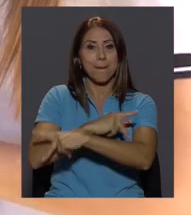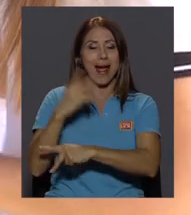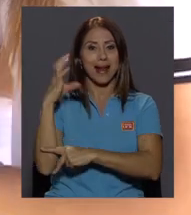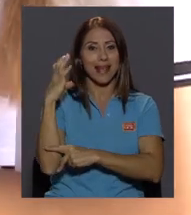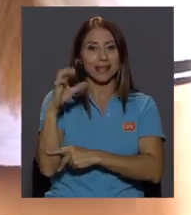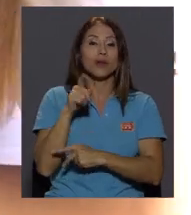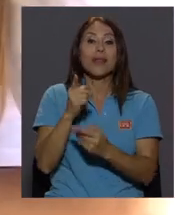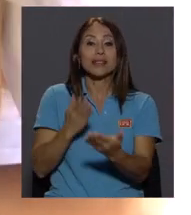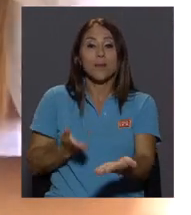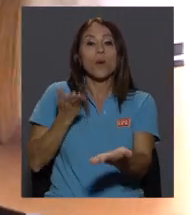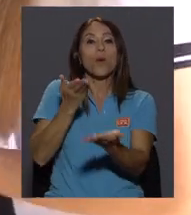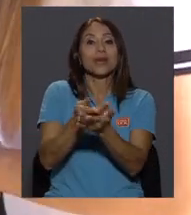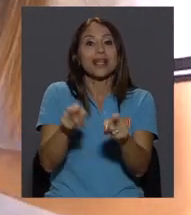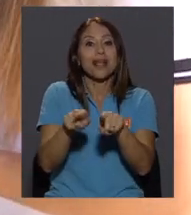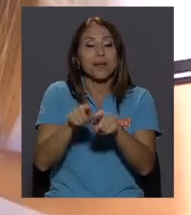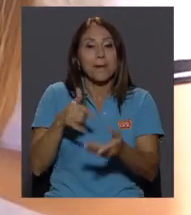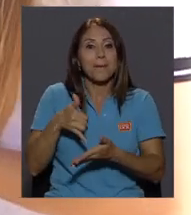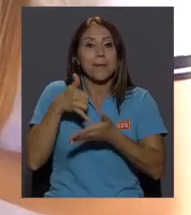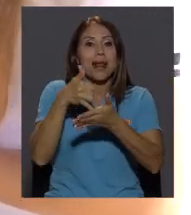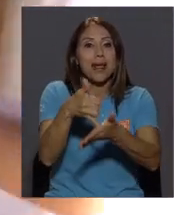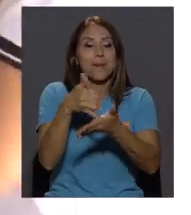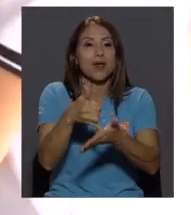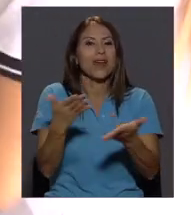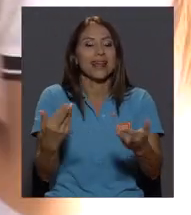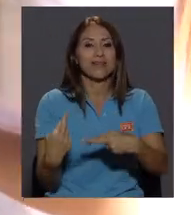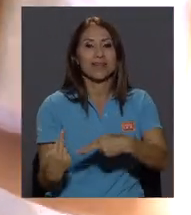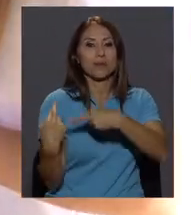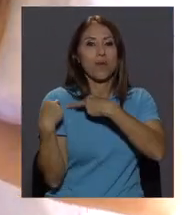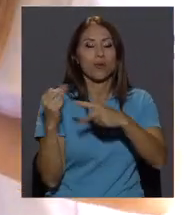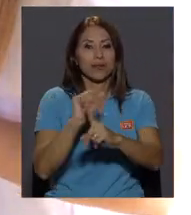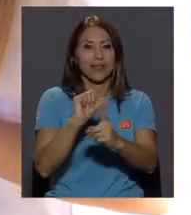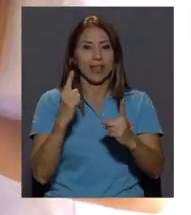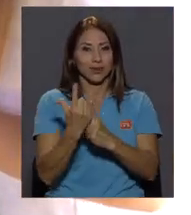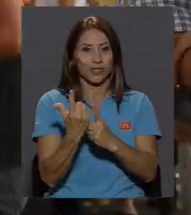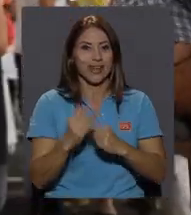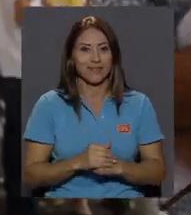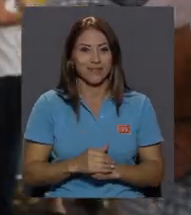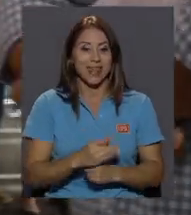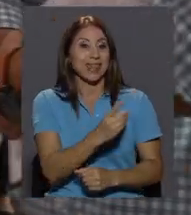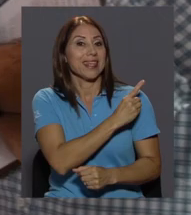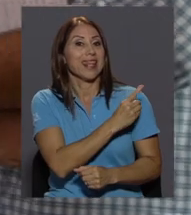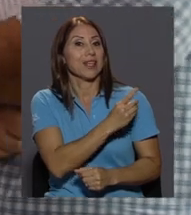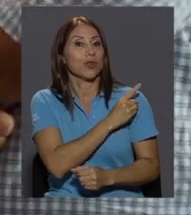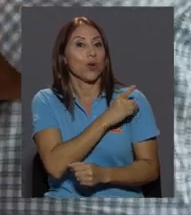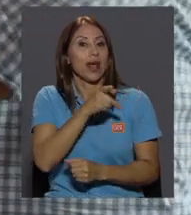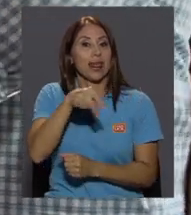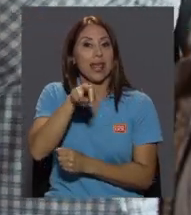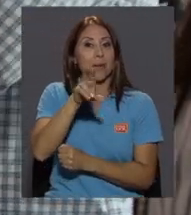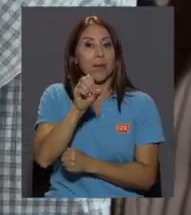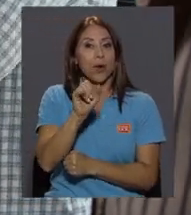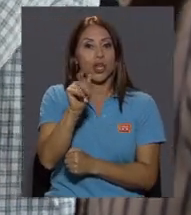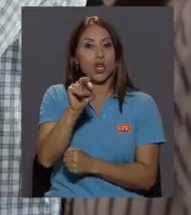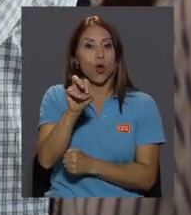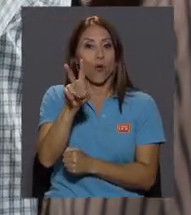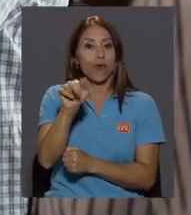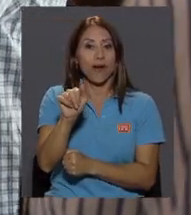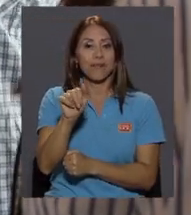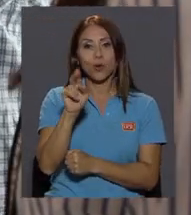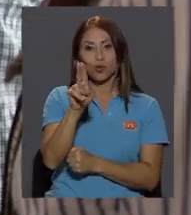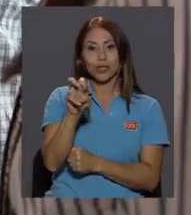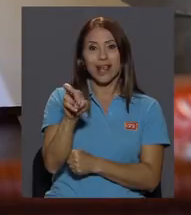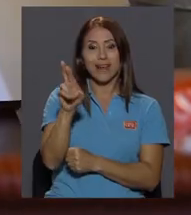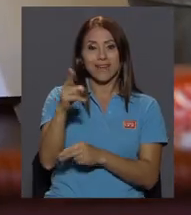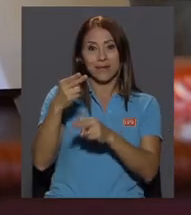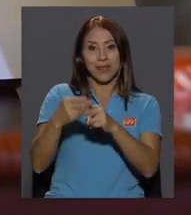esta propuesta obtuvo también el premio en la categoría de responsabilidad social la directora de pro innova user 'marianela'